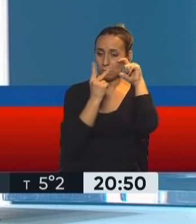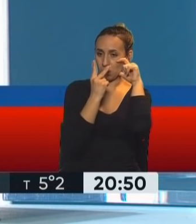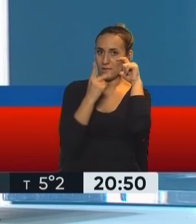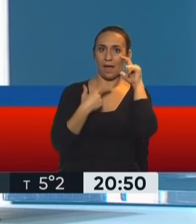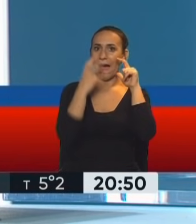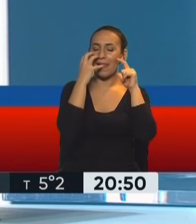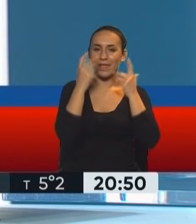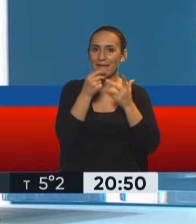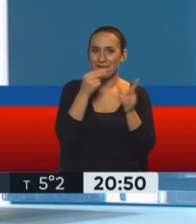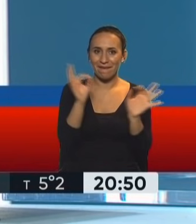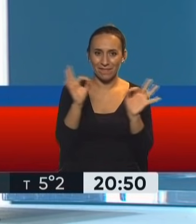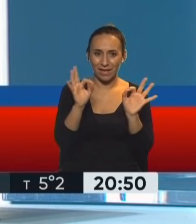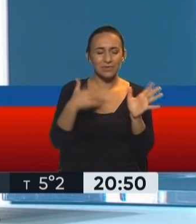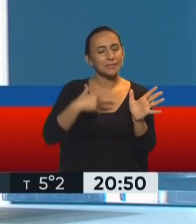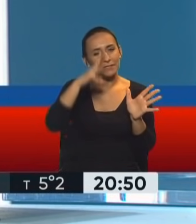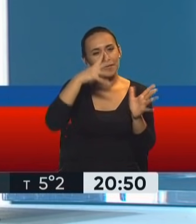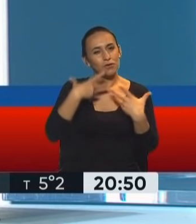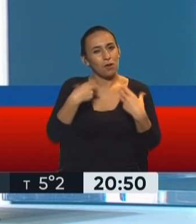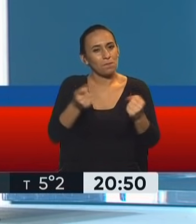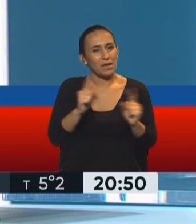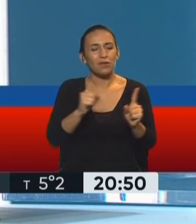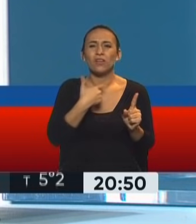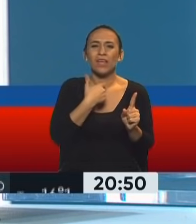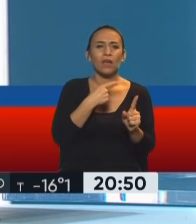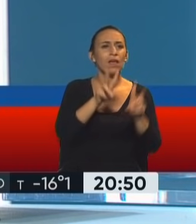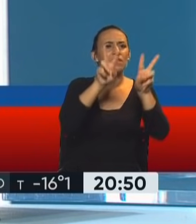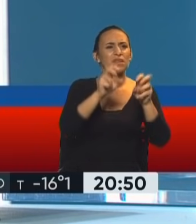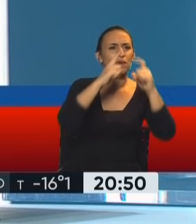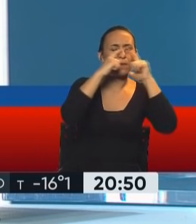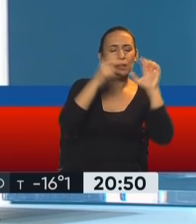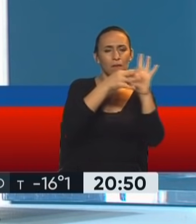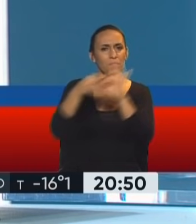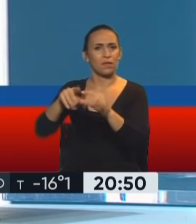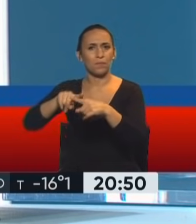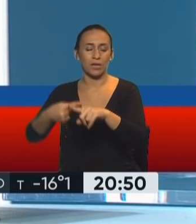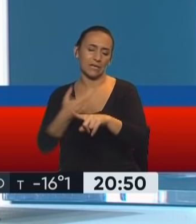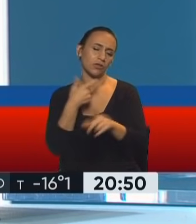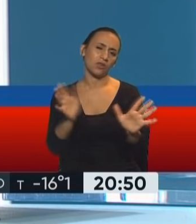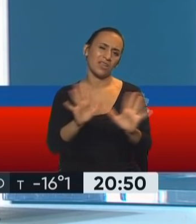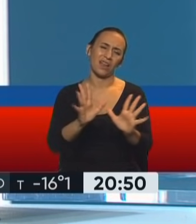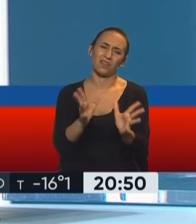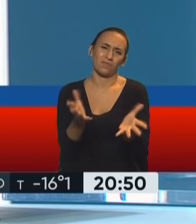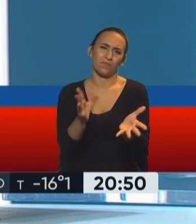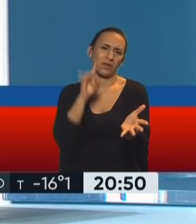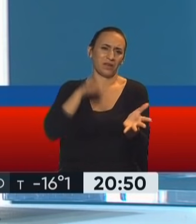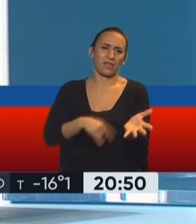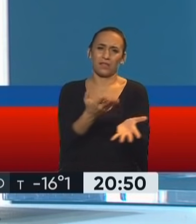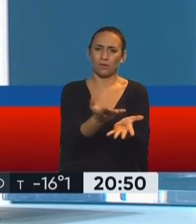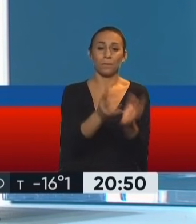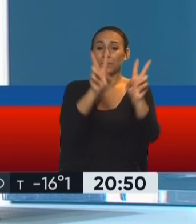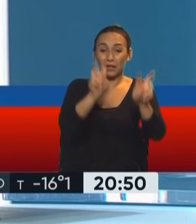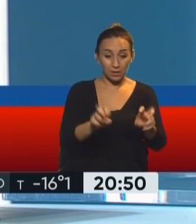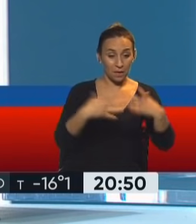animo a opinar en un tema. Yo no quisiera que se politice el tema. Me parece absurdo que un tema que tenga que ver con la salud